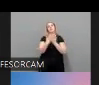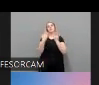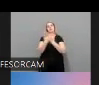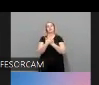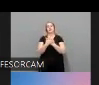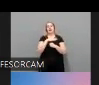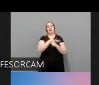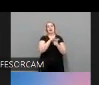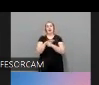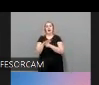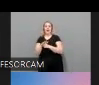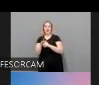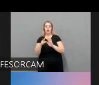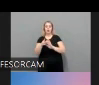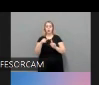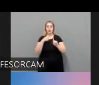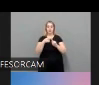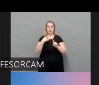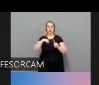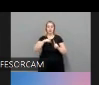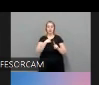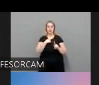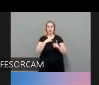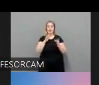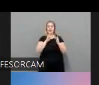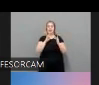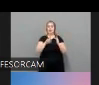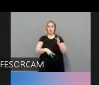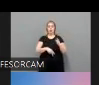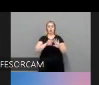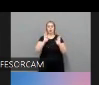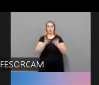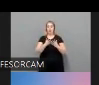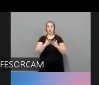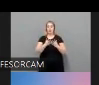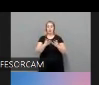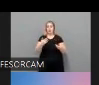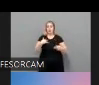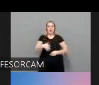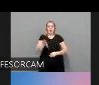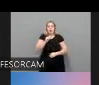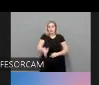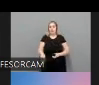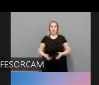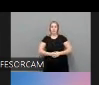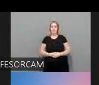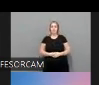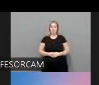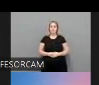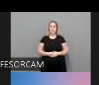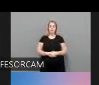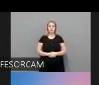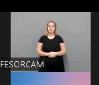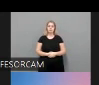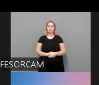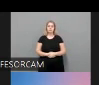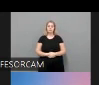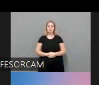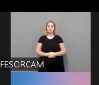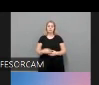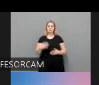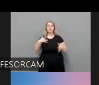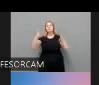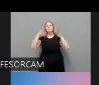áreas, enfatizando la idea de que evolucionamos gracias a la interacción global de todas ellas y no encajando las capacidades como si fueran las piezas de un puzzle. Os recomiendo que le